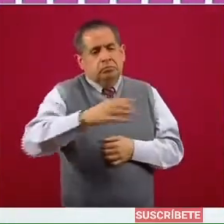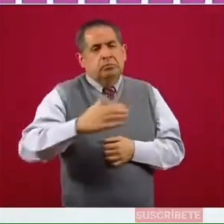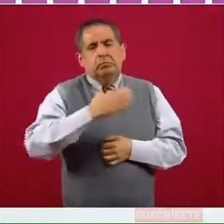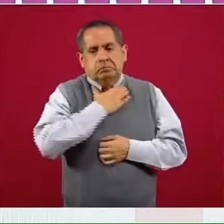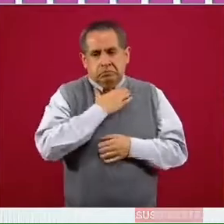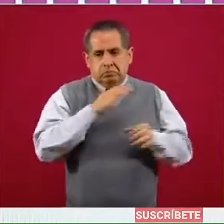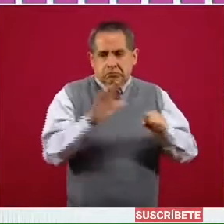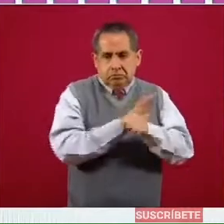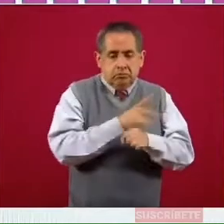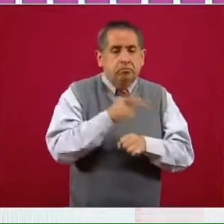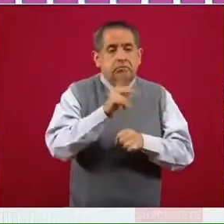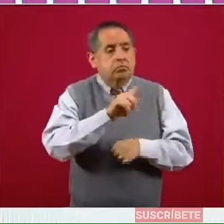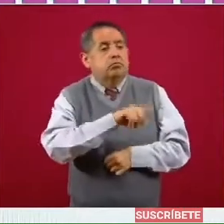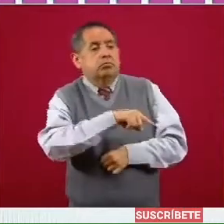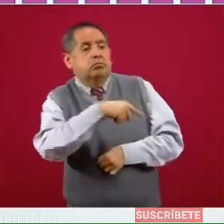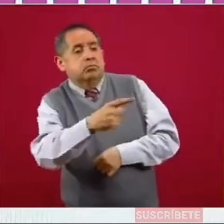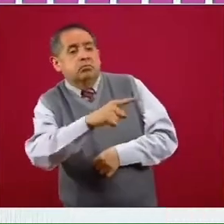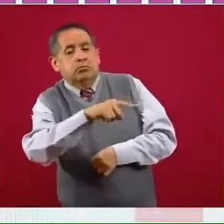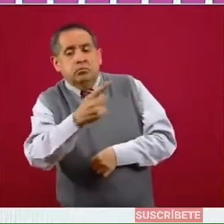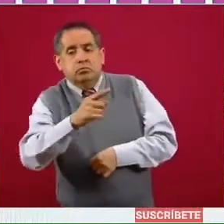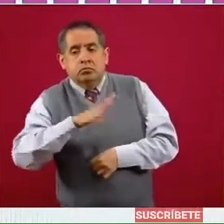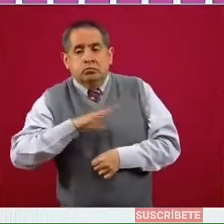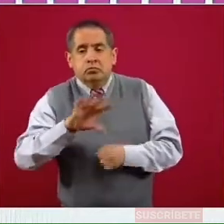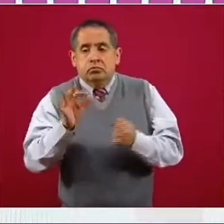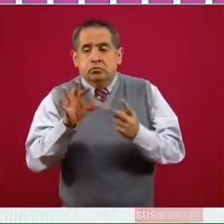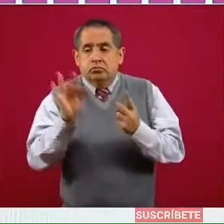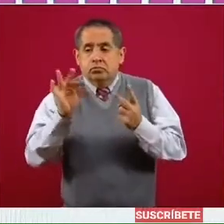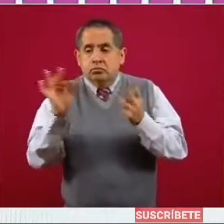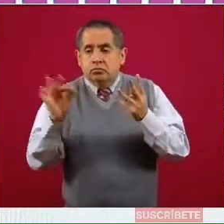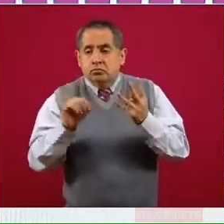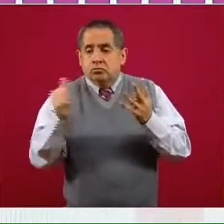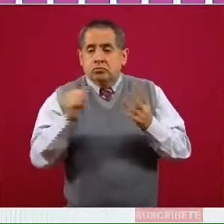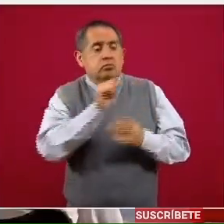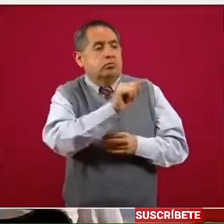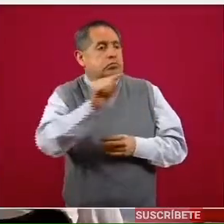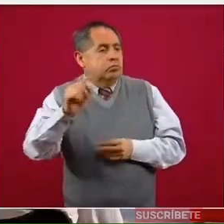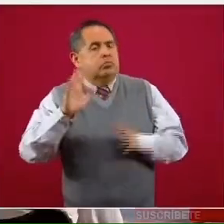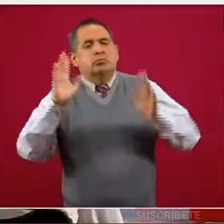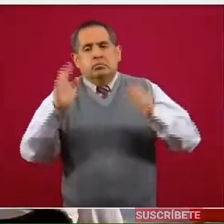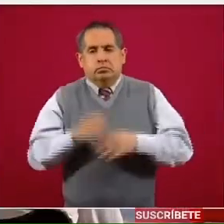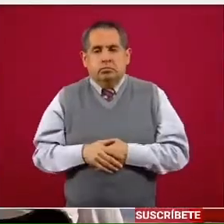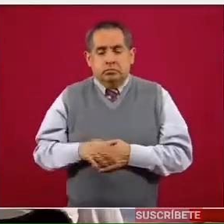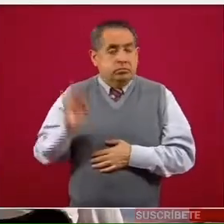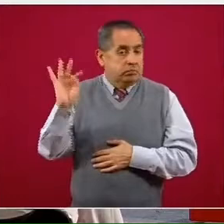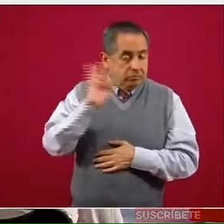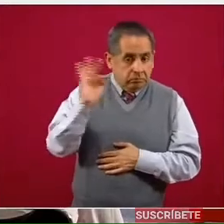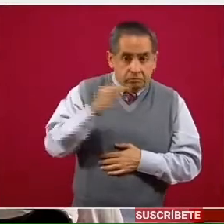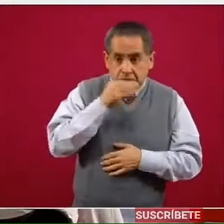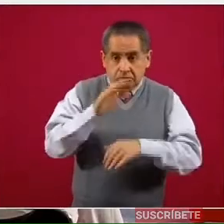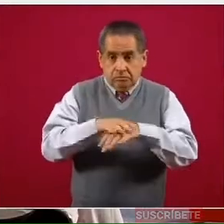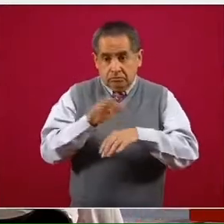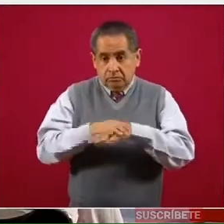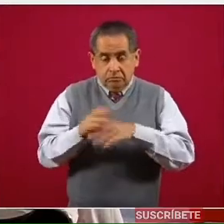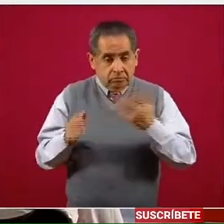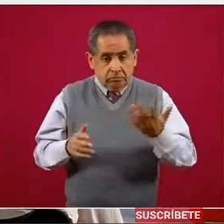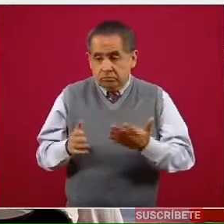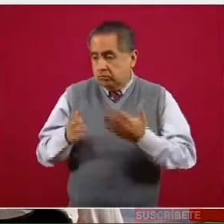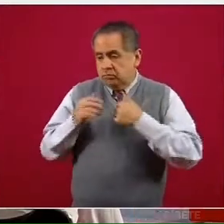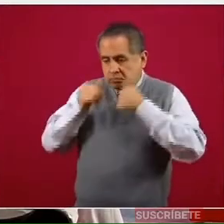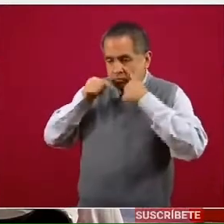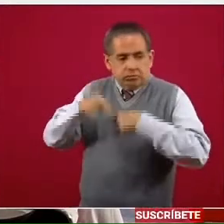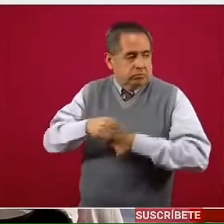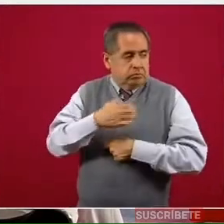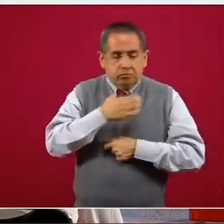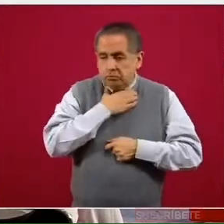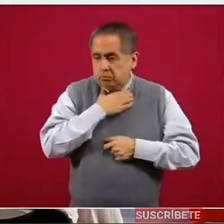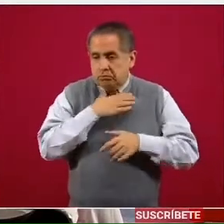Lo importante es que existan las alternativas. Y recuerden ustedes que si la atención no está disponible